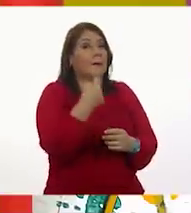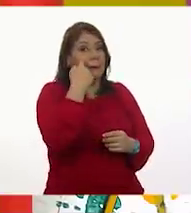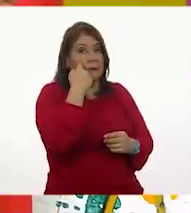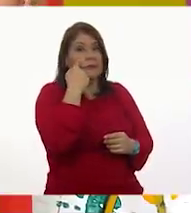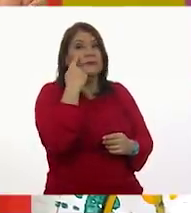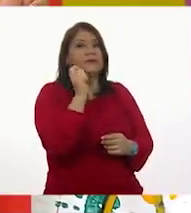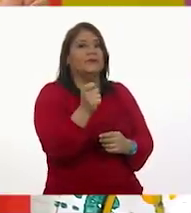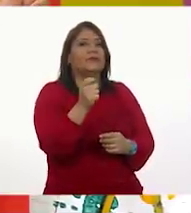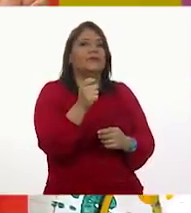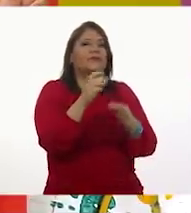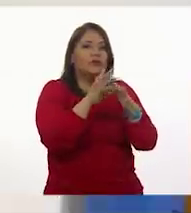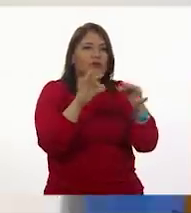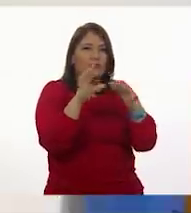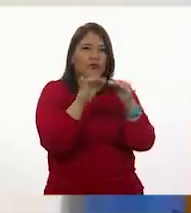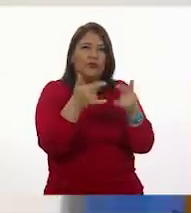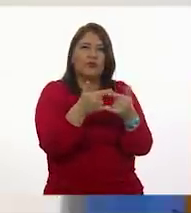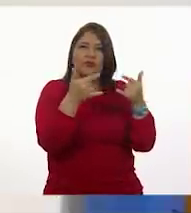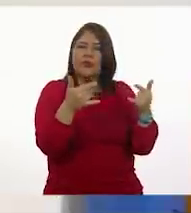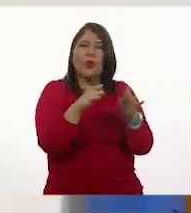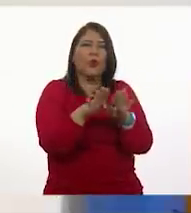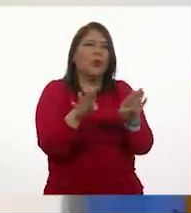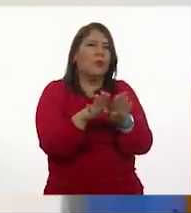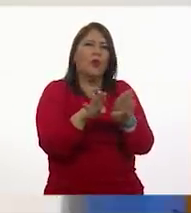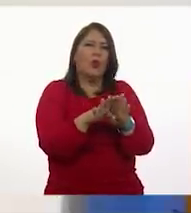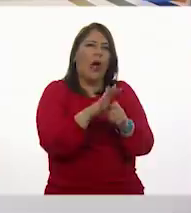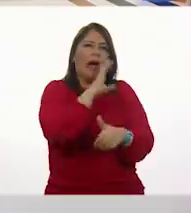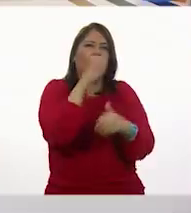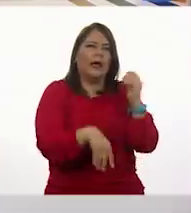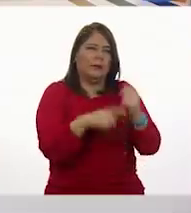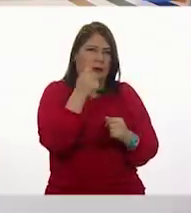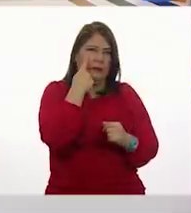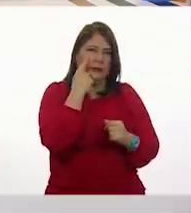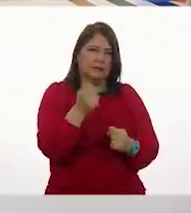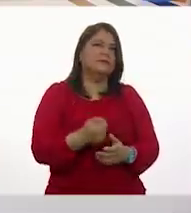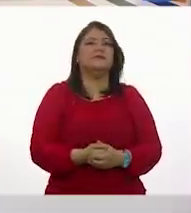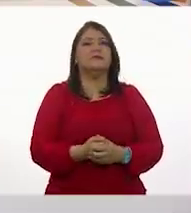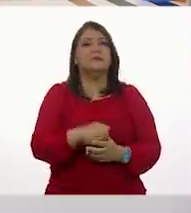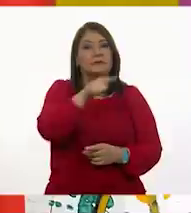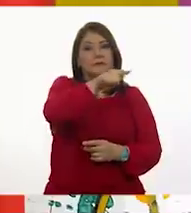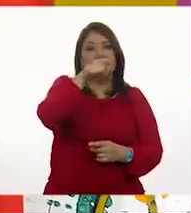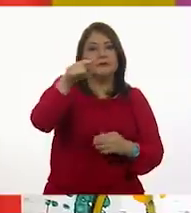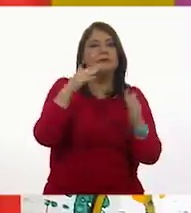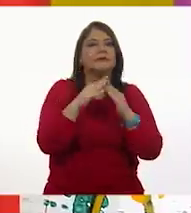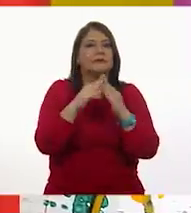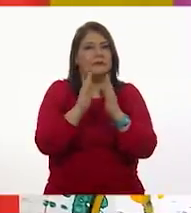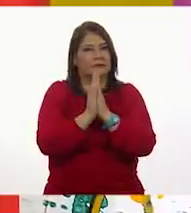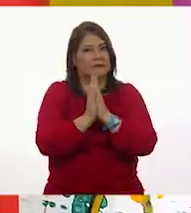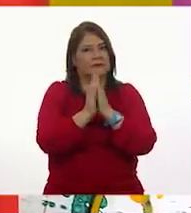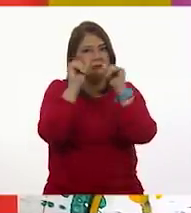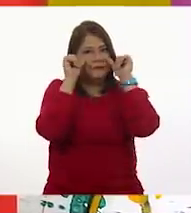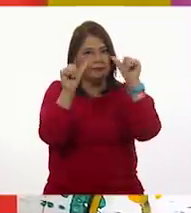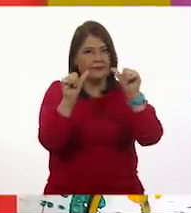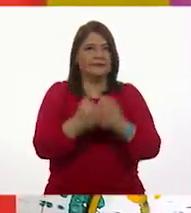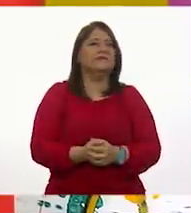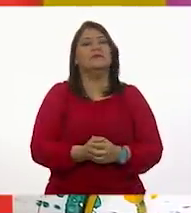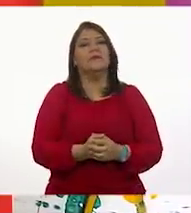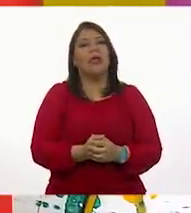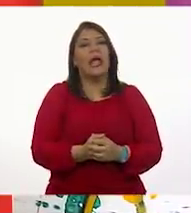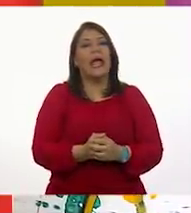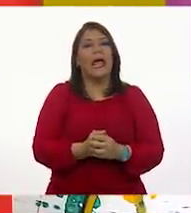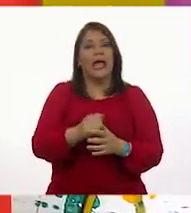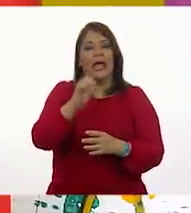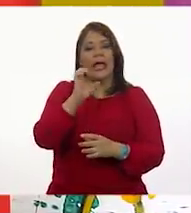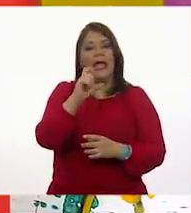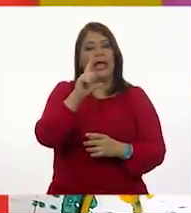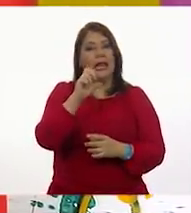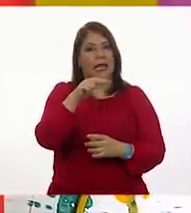ahora cómo termina la historia. Sí. Por favor, allá en casa, muy atentos. A Elena se